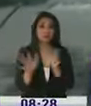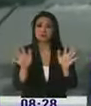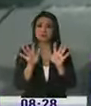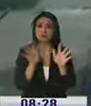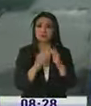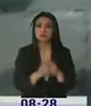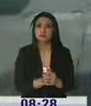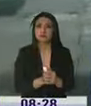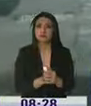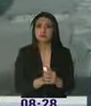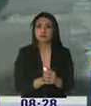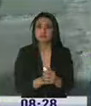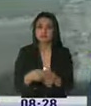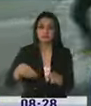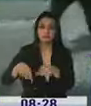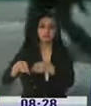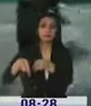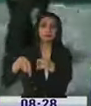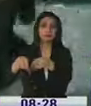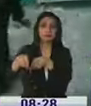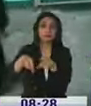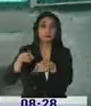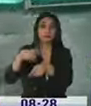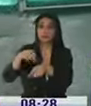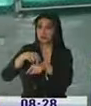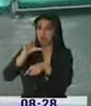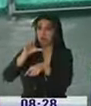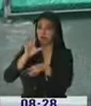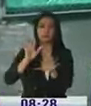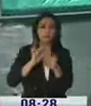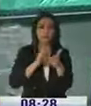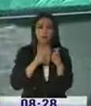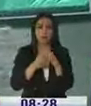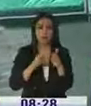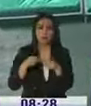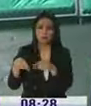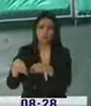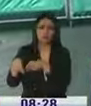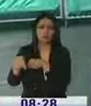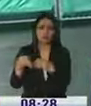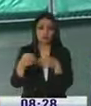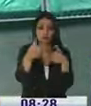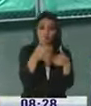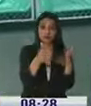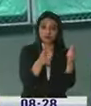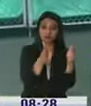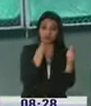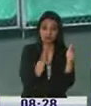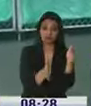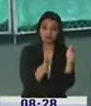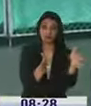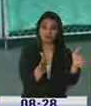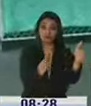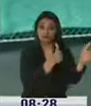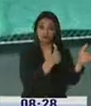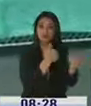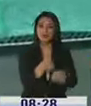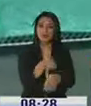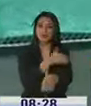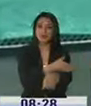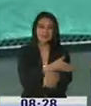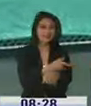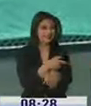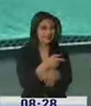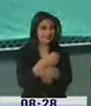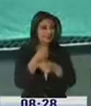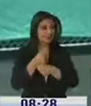ver, ahí está el tránsito está normal, ¿no? Exacto, ninguna afección. Al lado de la afección que hubo, que cortamos toda la Amazonas en la construcción de la